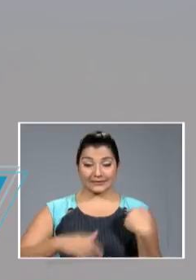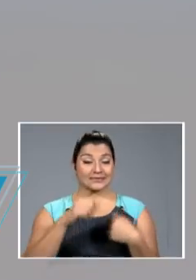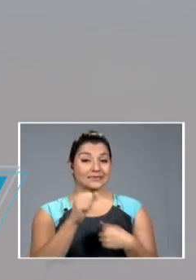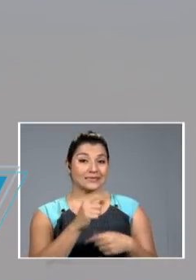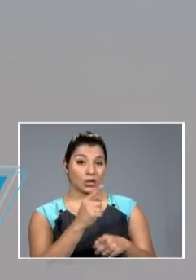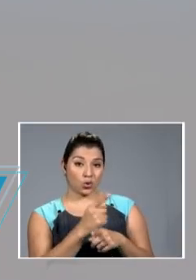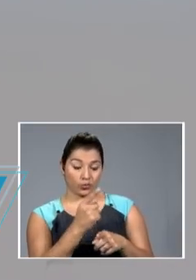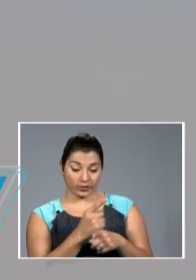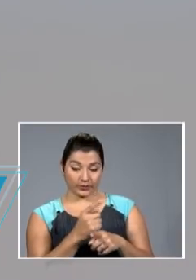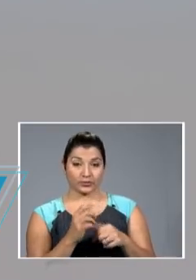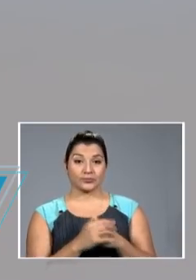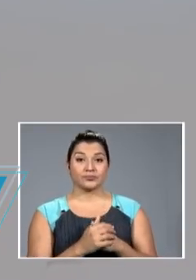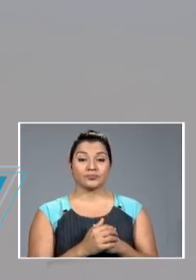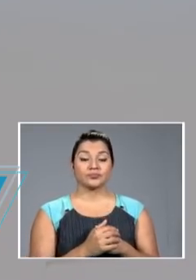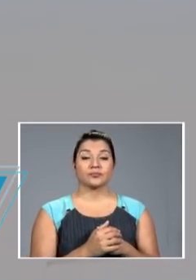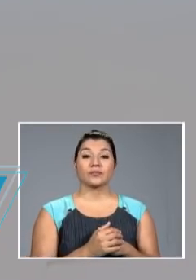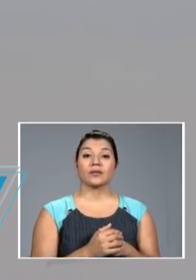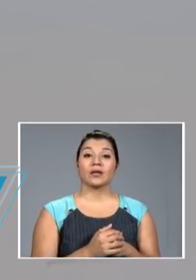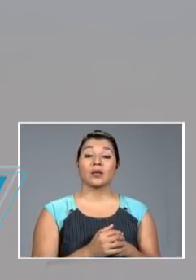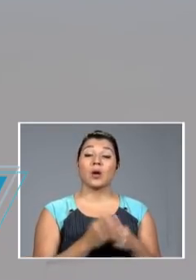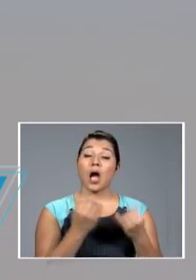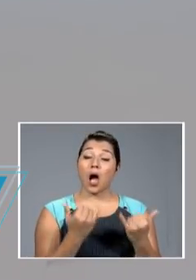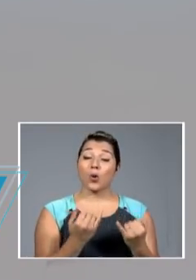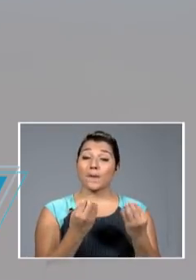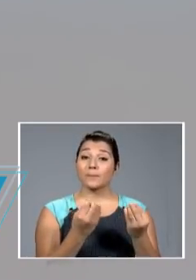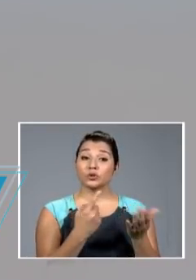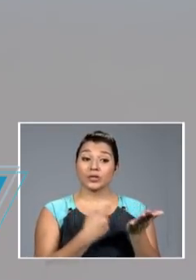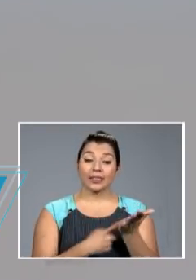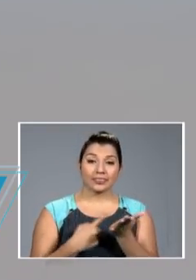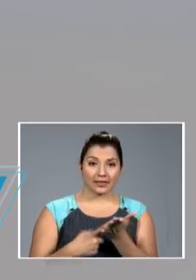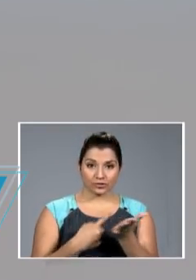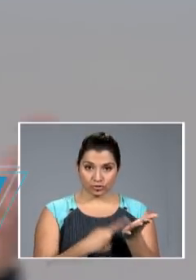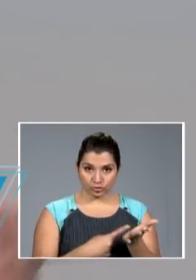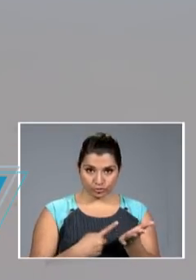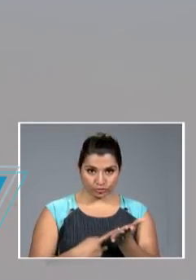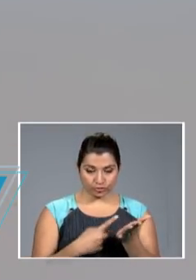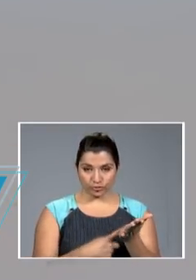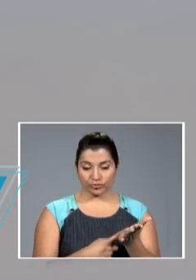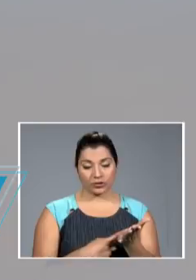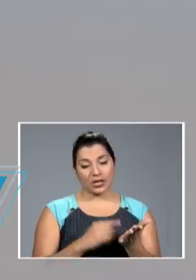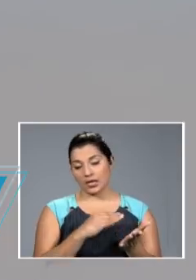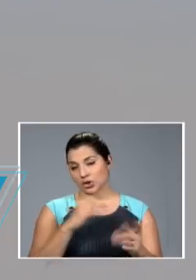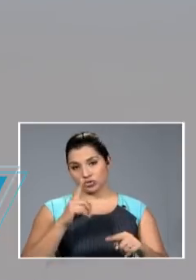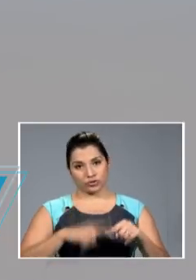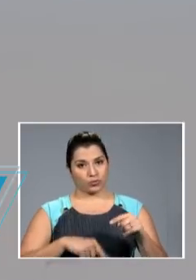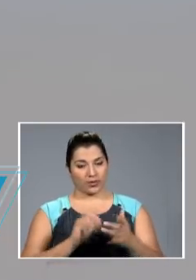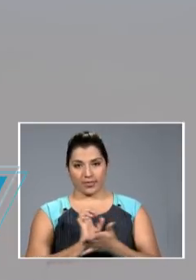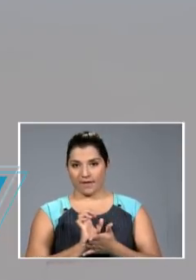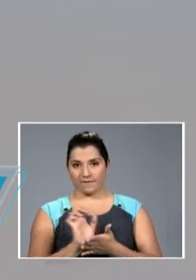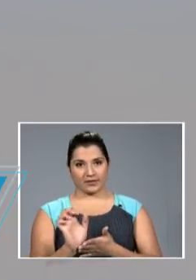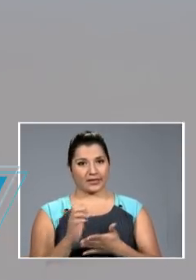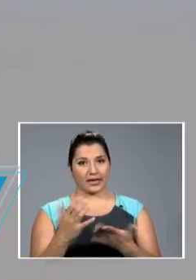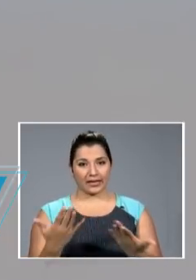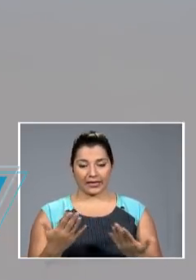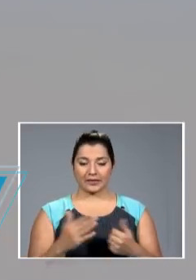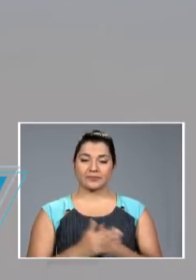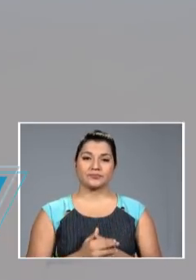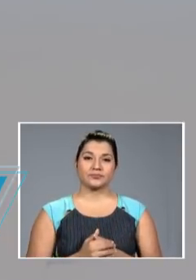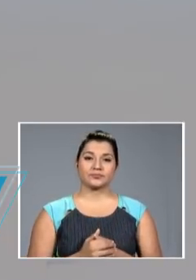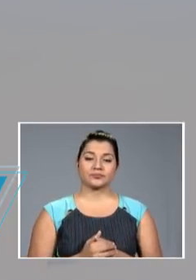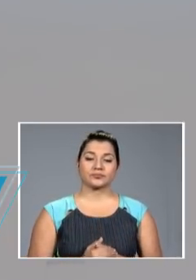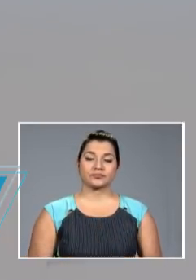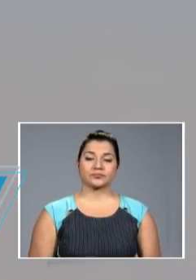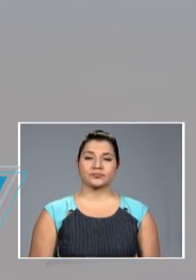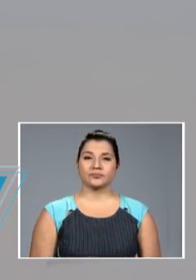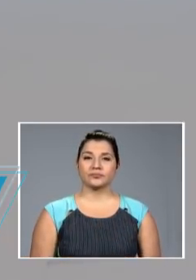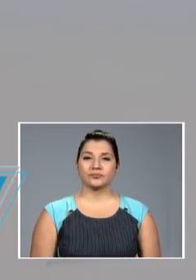ideológico y hay una discusión en la cual ha sido inédita, ¿verdad? Y es la intromisión de